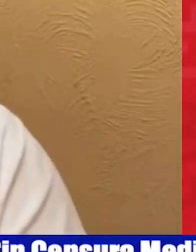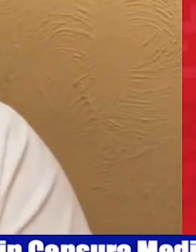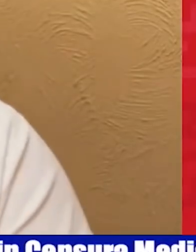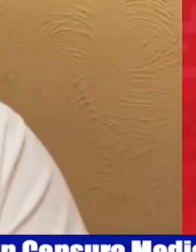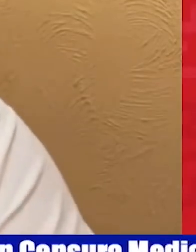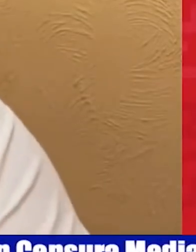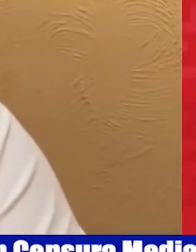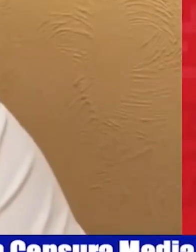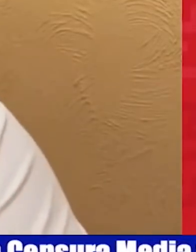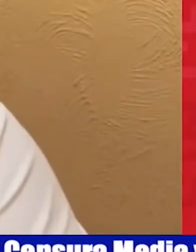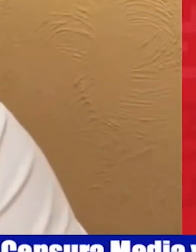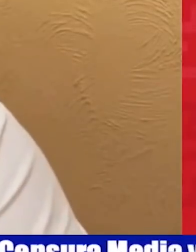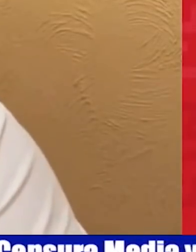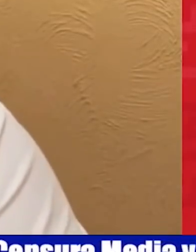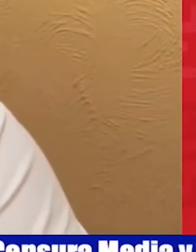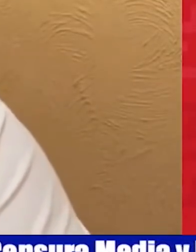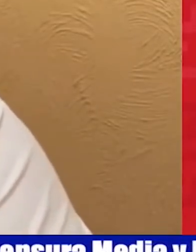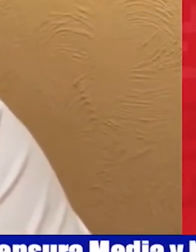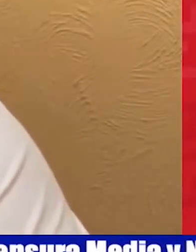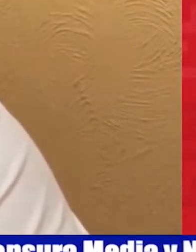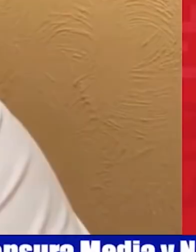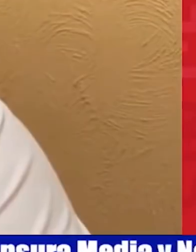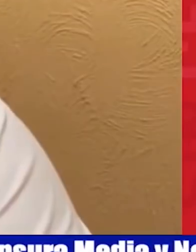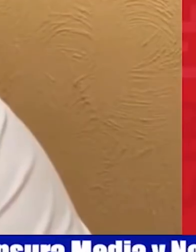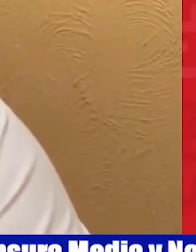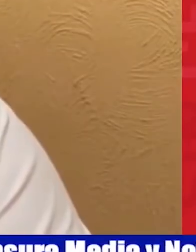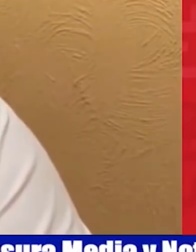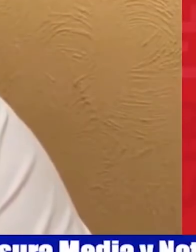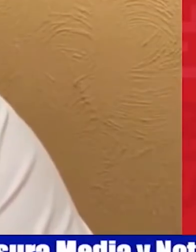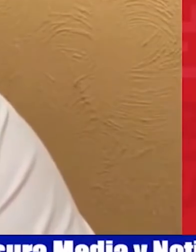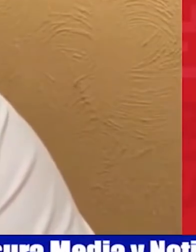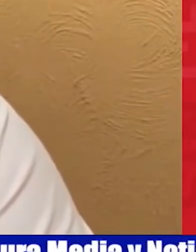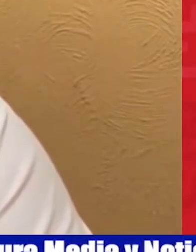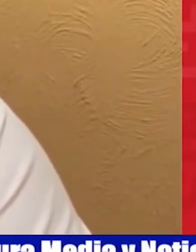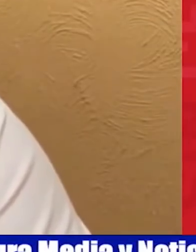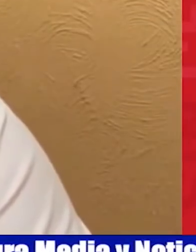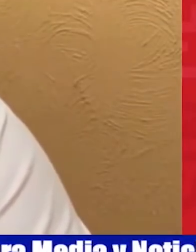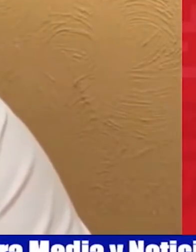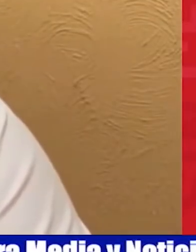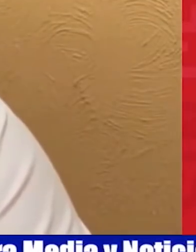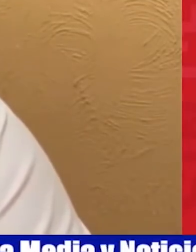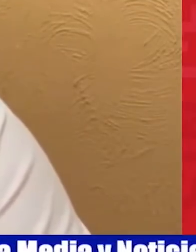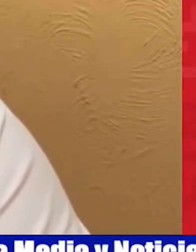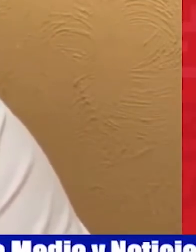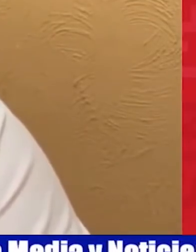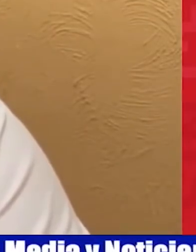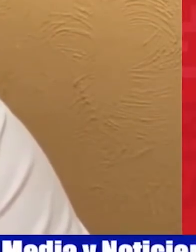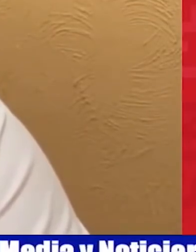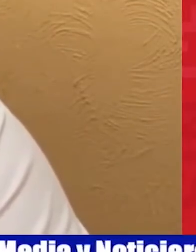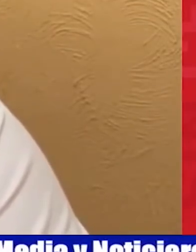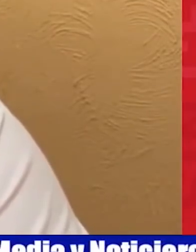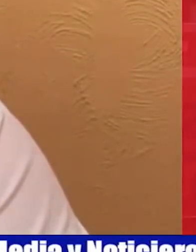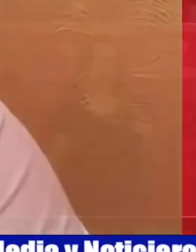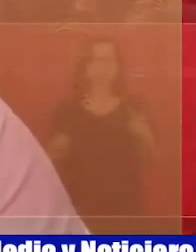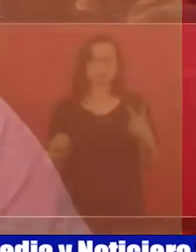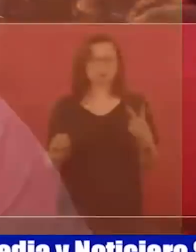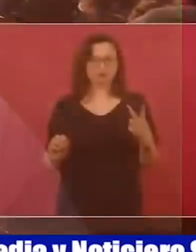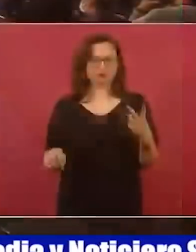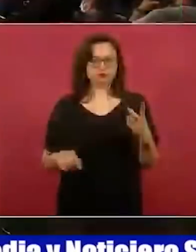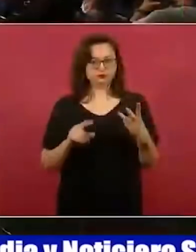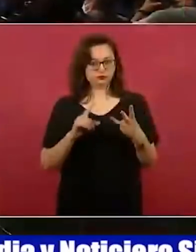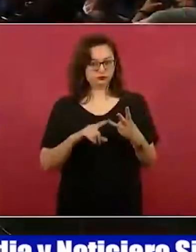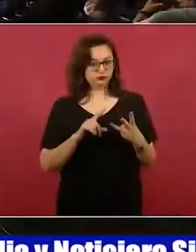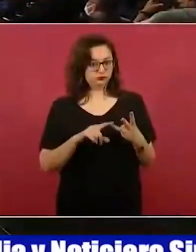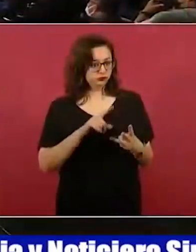las campañas legales para detener al Tren Maya, el presidente Andrés Manuel López Obrador anuncia acuerdo